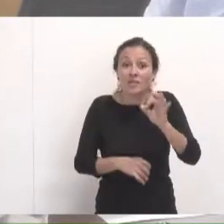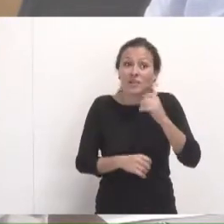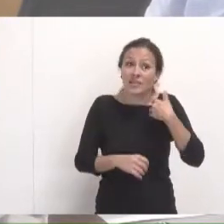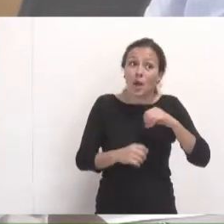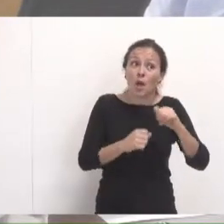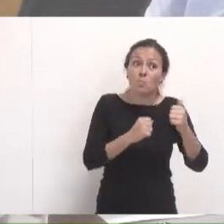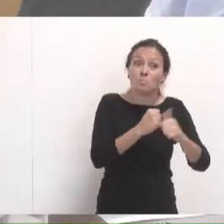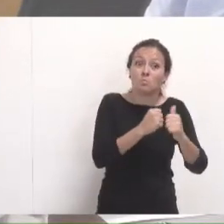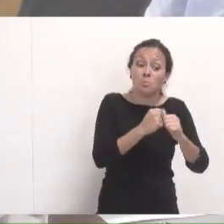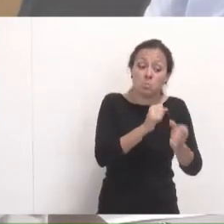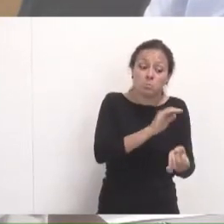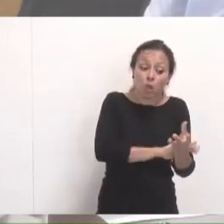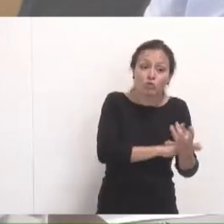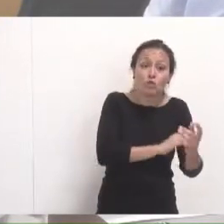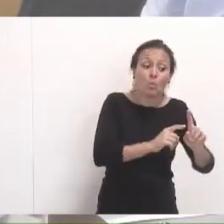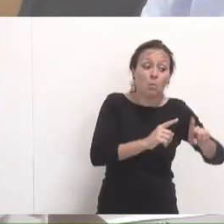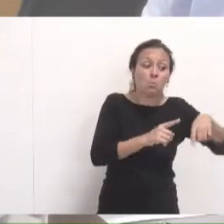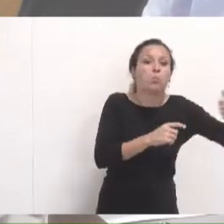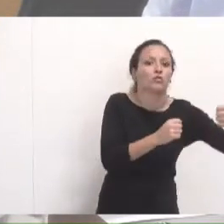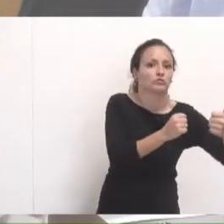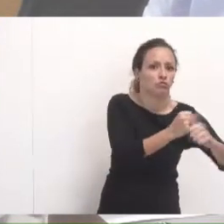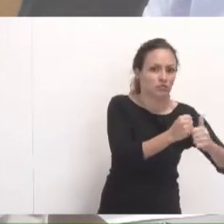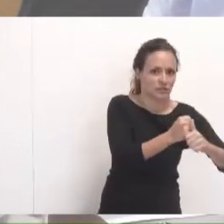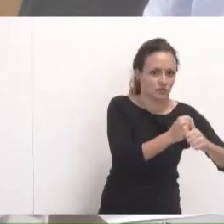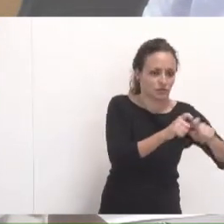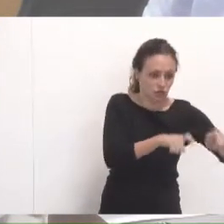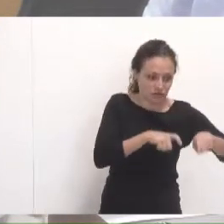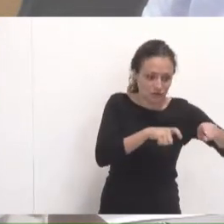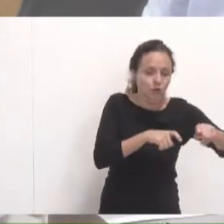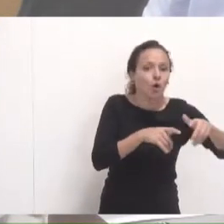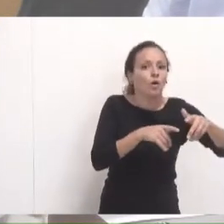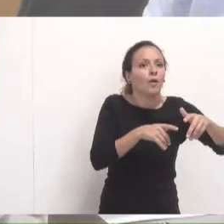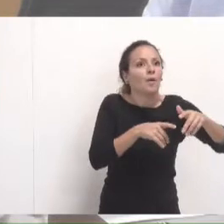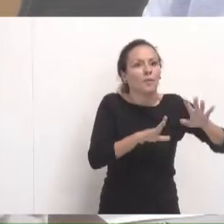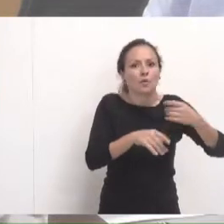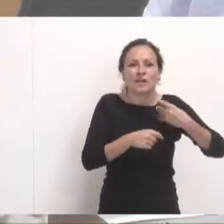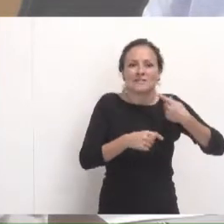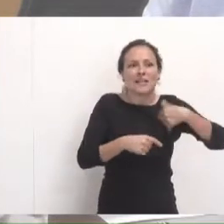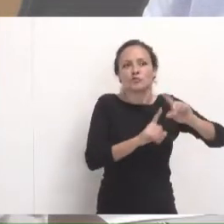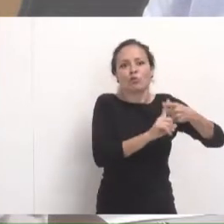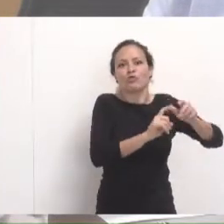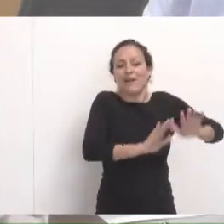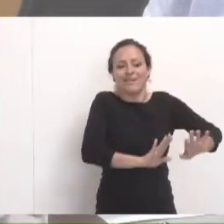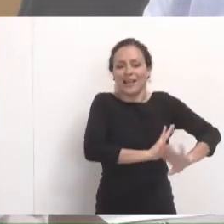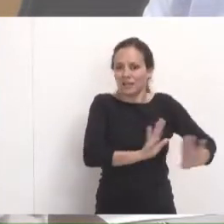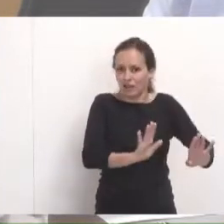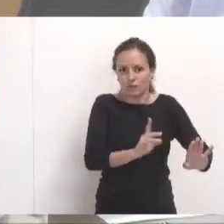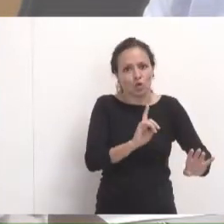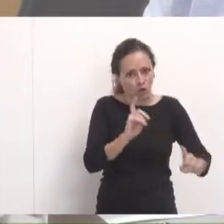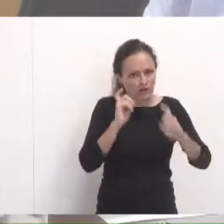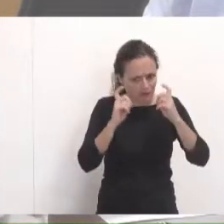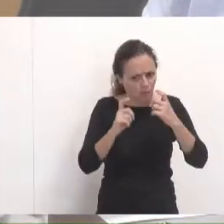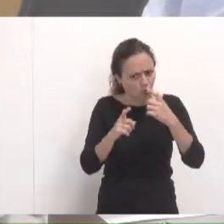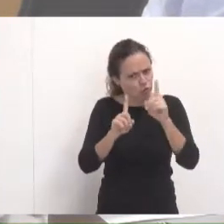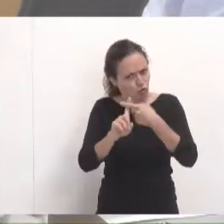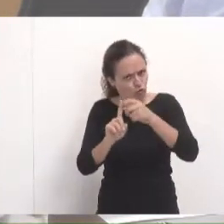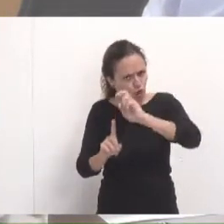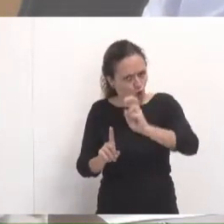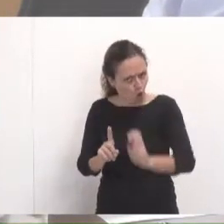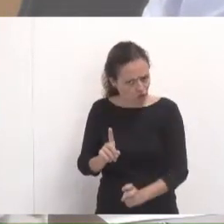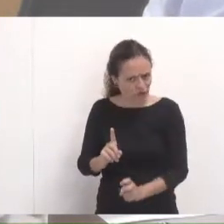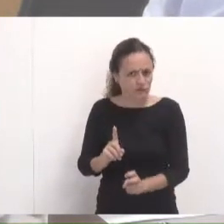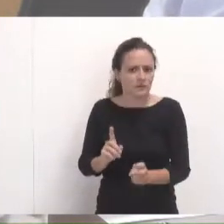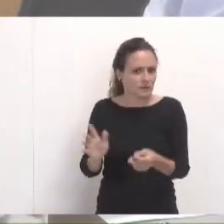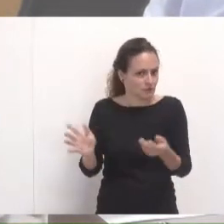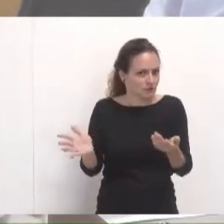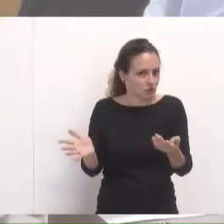creemos que, bueno, que no nos debemos quedar solo ahí y debemos buscar otro tipo de soluciones, y en este caso igual. ¿Quién es el especialista? ¿Quiénes son